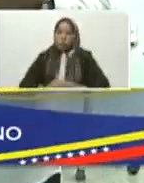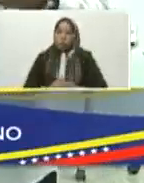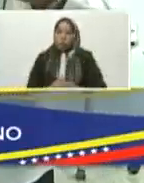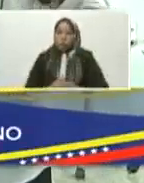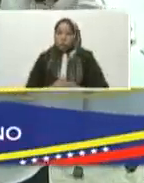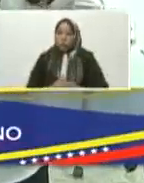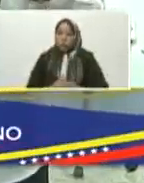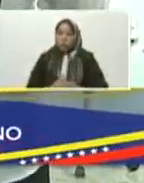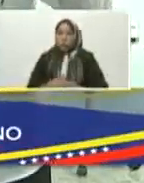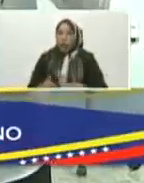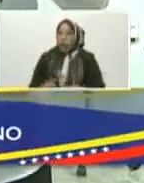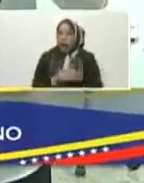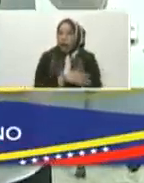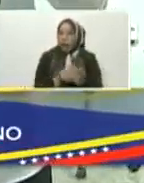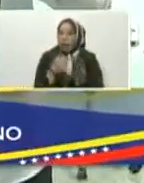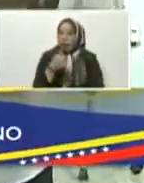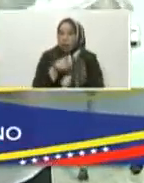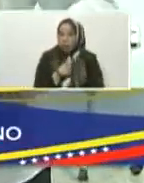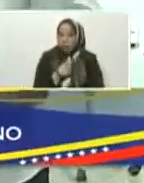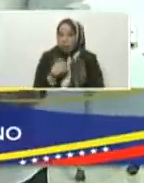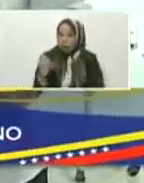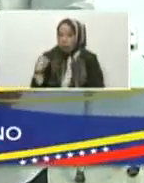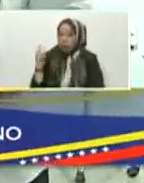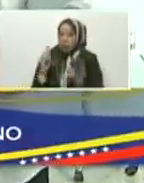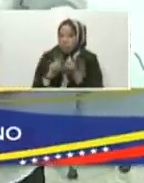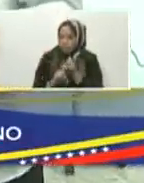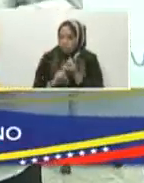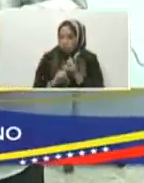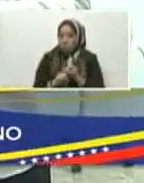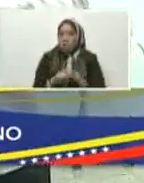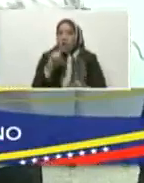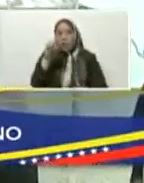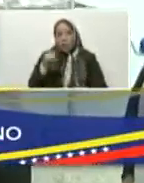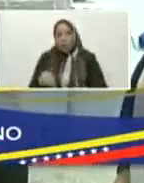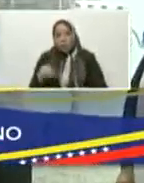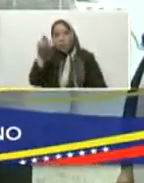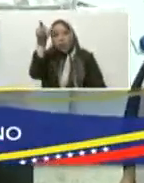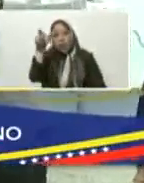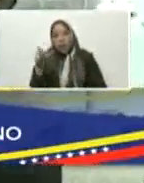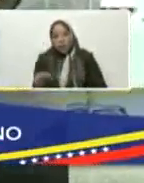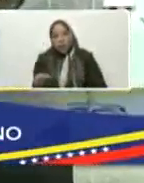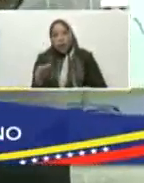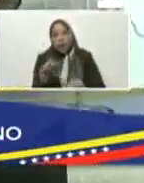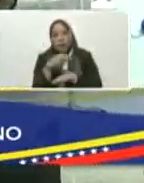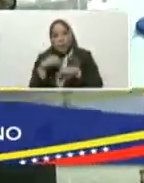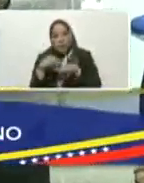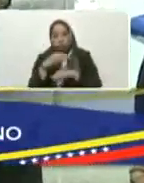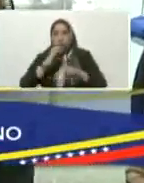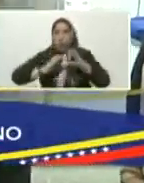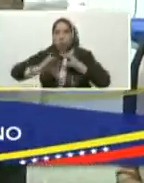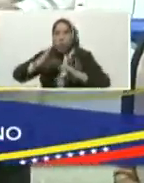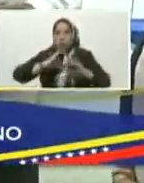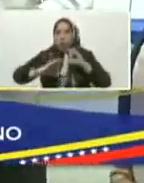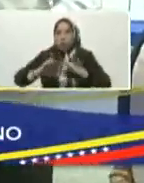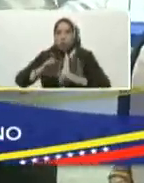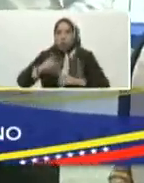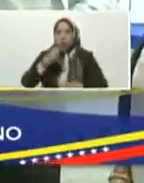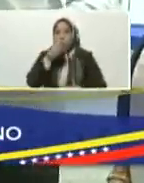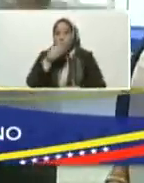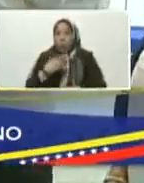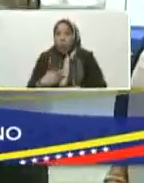el ministro Alfred Nazaret, está mi esposa Silvia Flores, super Silita. Estuve viendo un reportaje muy